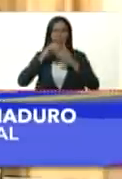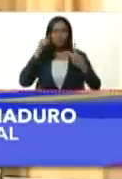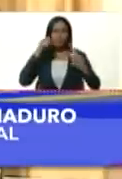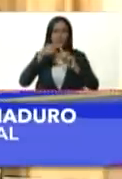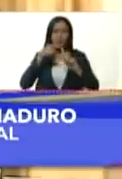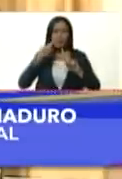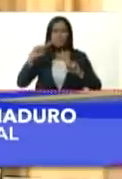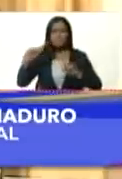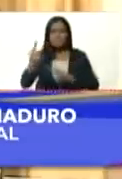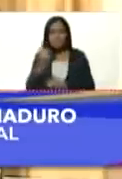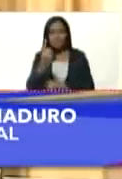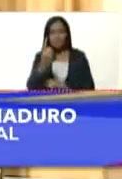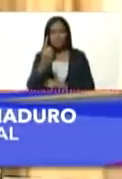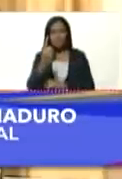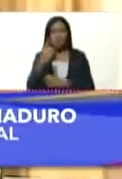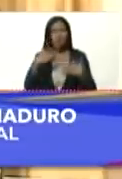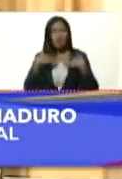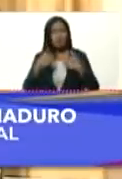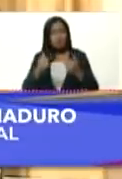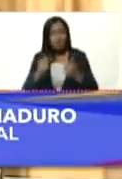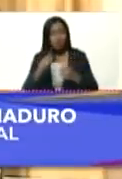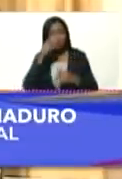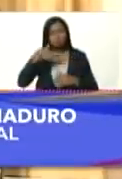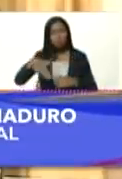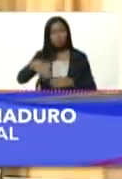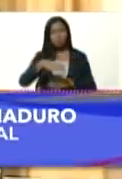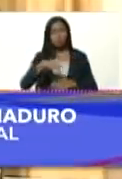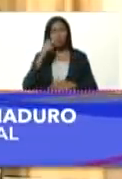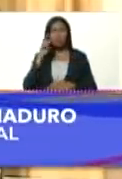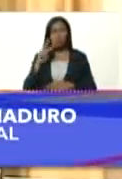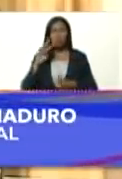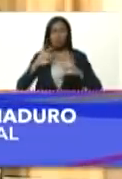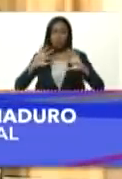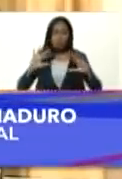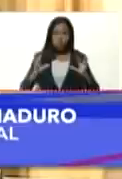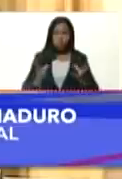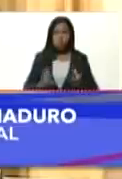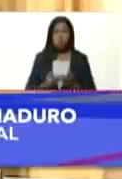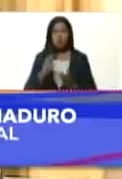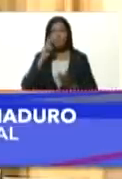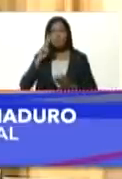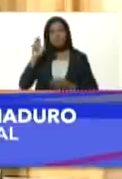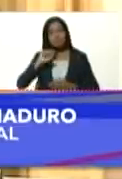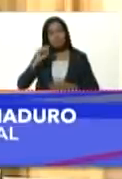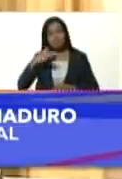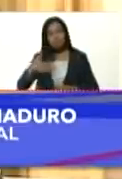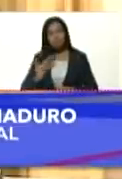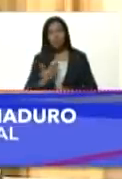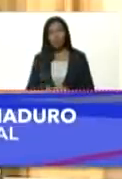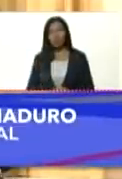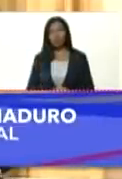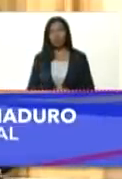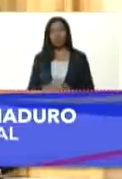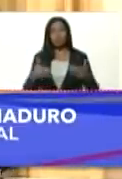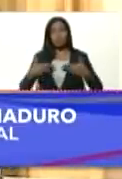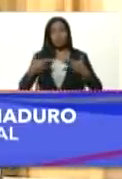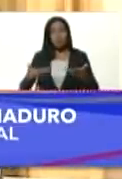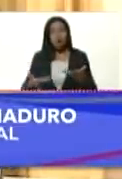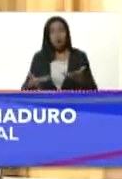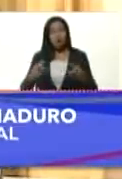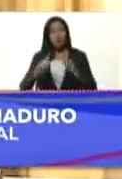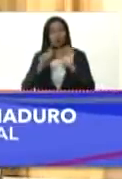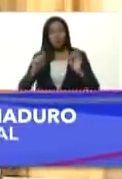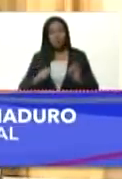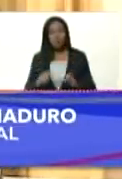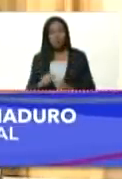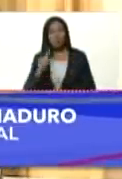como prioridad la salud del pueblo en esta pandemia, viste que sí se puede ceder en los orgullos, en